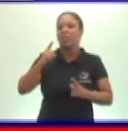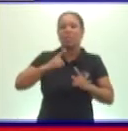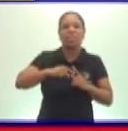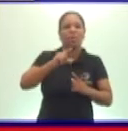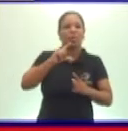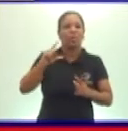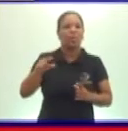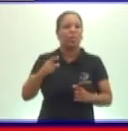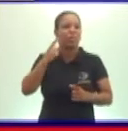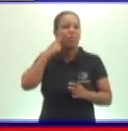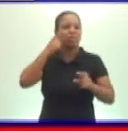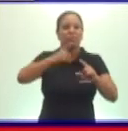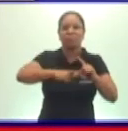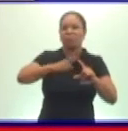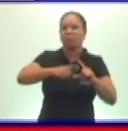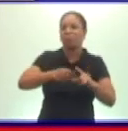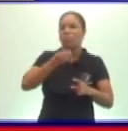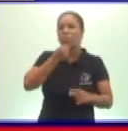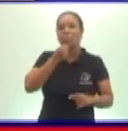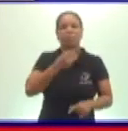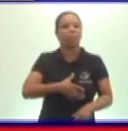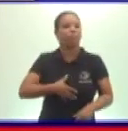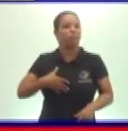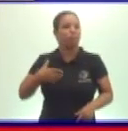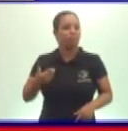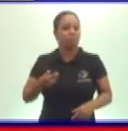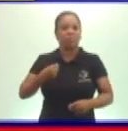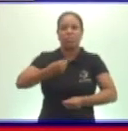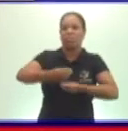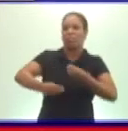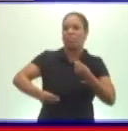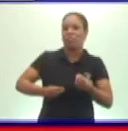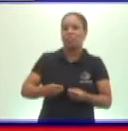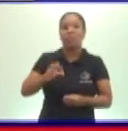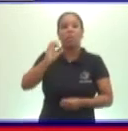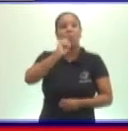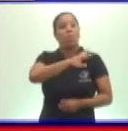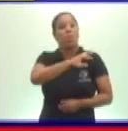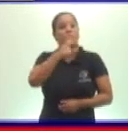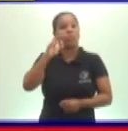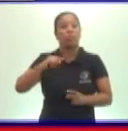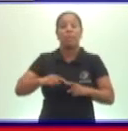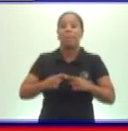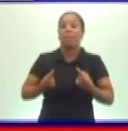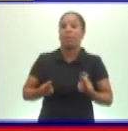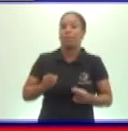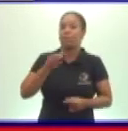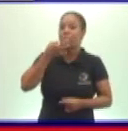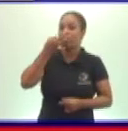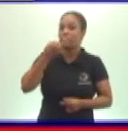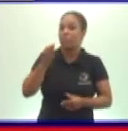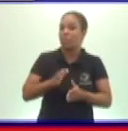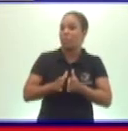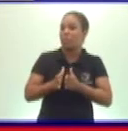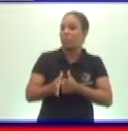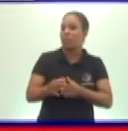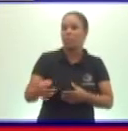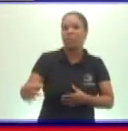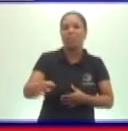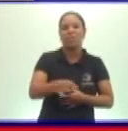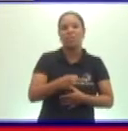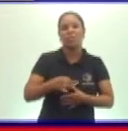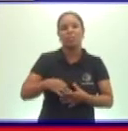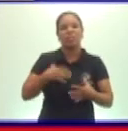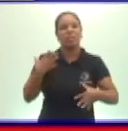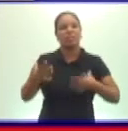ser independientemente reaccionarias, reformistas, revolucionarias, pero que expresan un comportamiento en la sociedad y en la